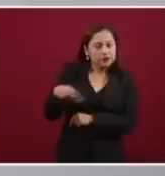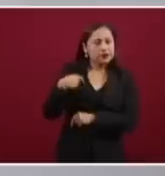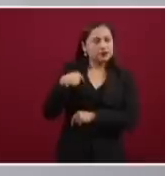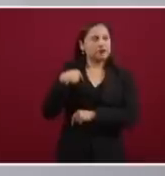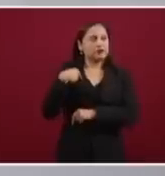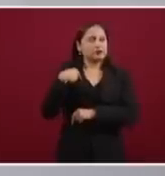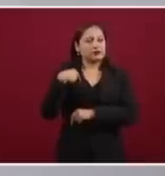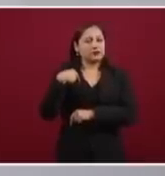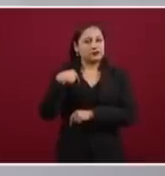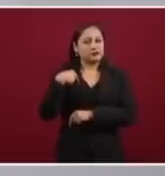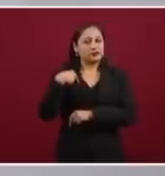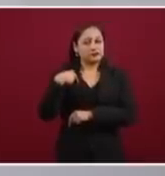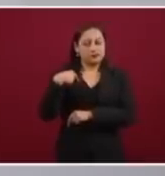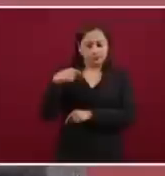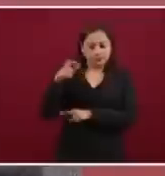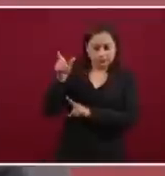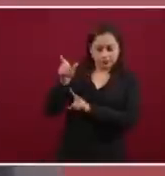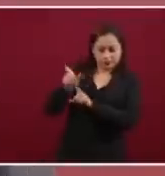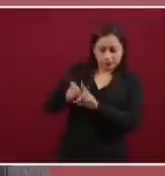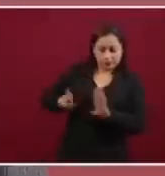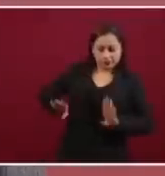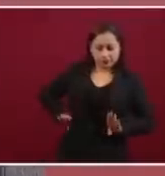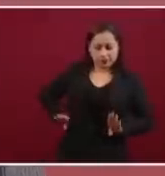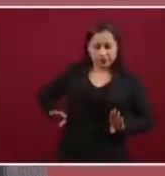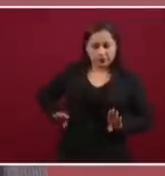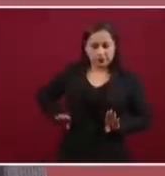recordando esas actitudes,